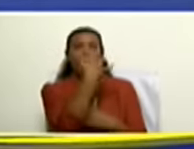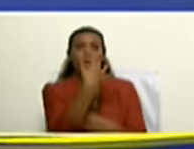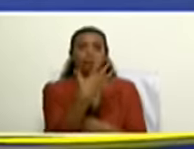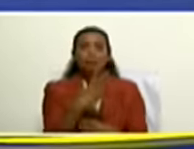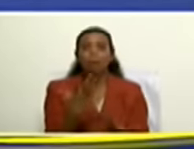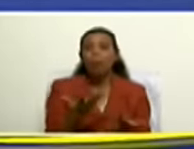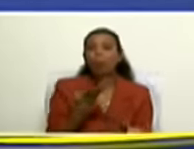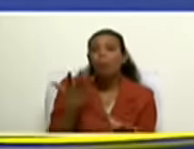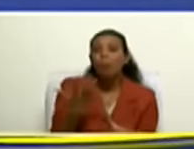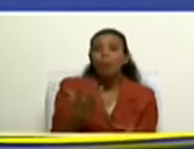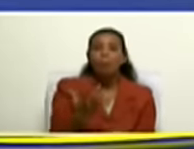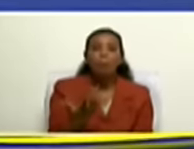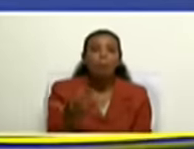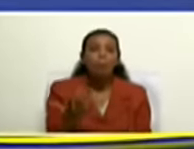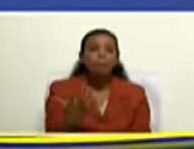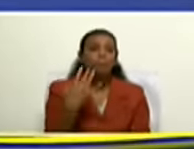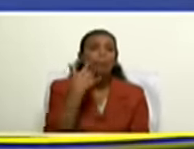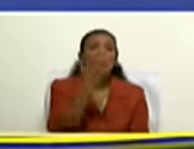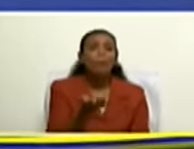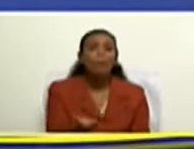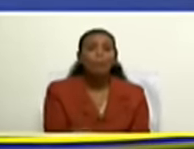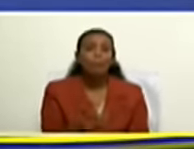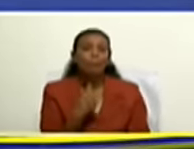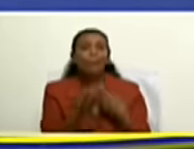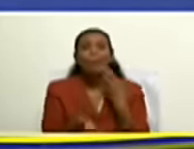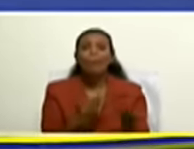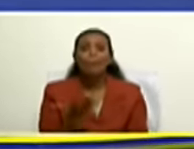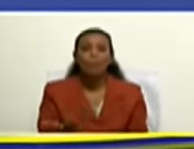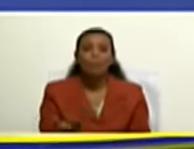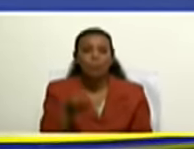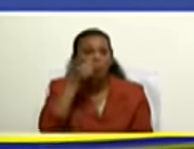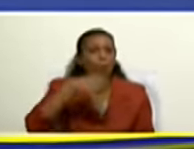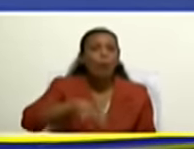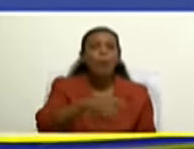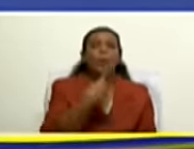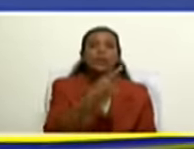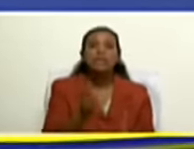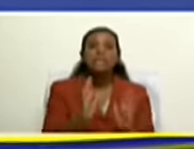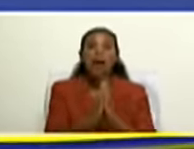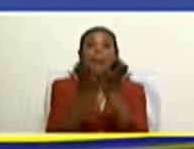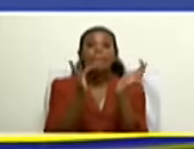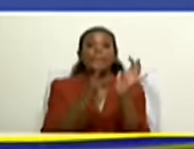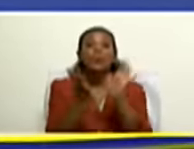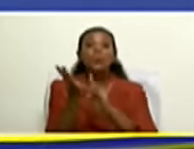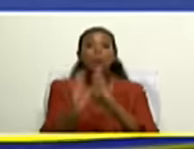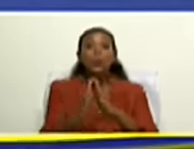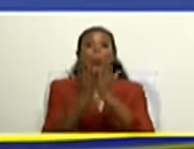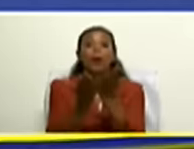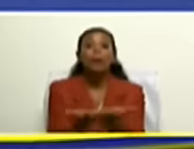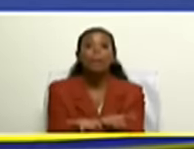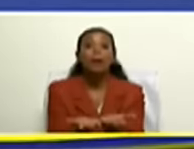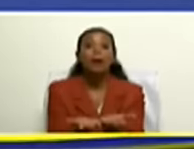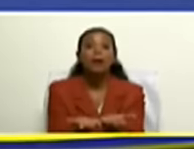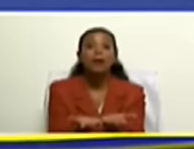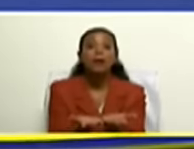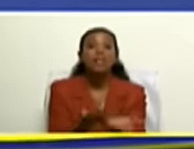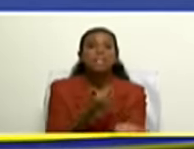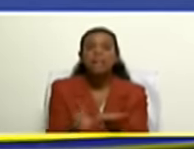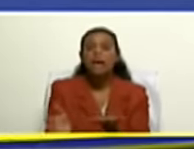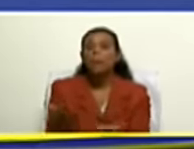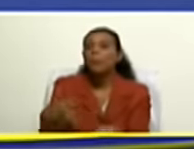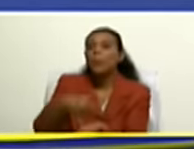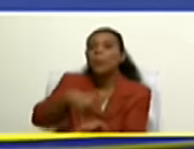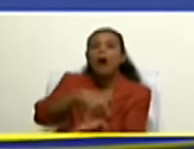tibios. A los tibios los vomita los pueblos, como dice la Biblia. A los tibios serán vomitados